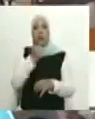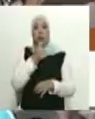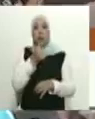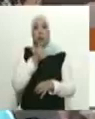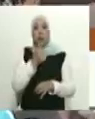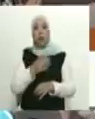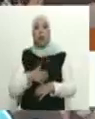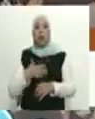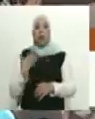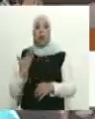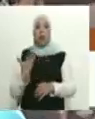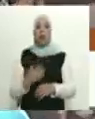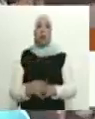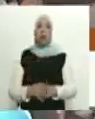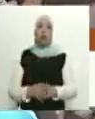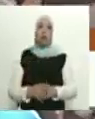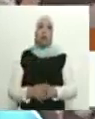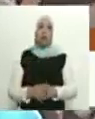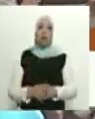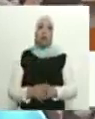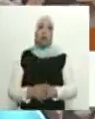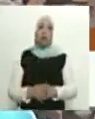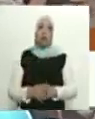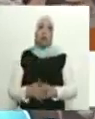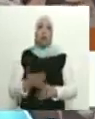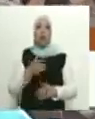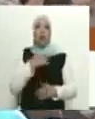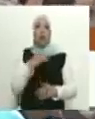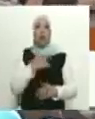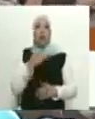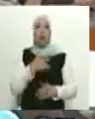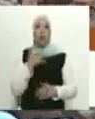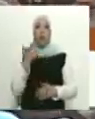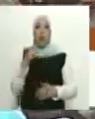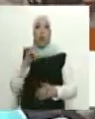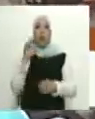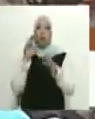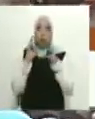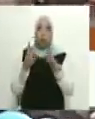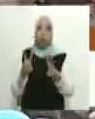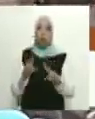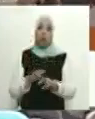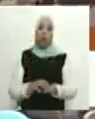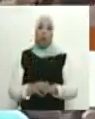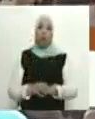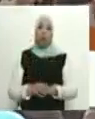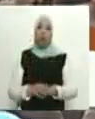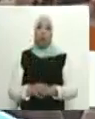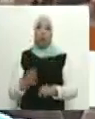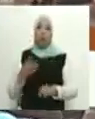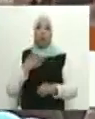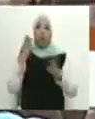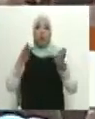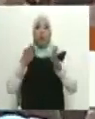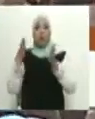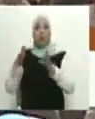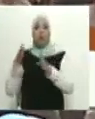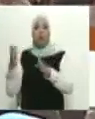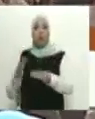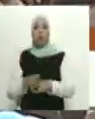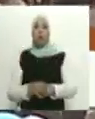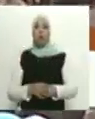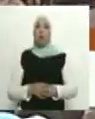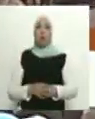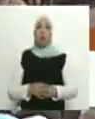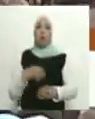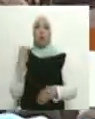estar ahí? Los que siempre dan la cara. ¿Para qué? Para organizarse, para